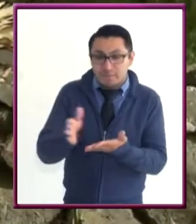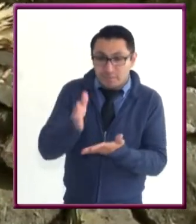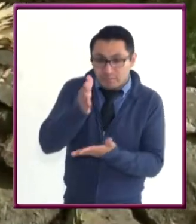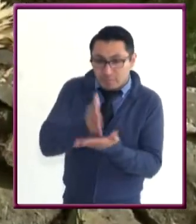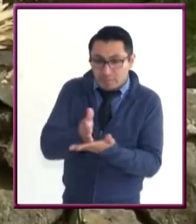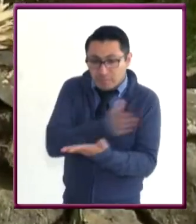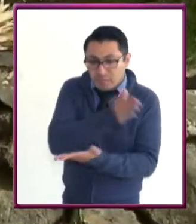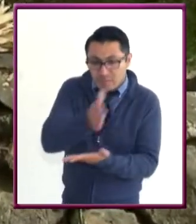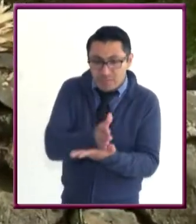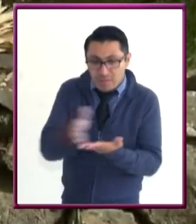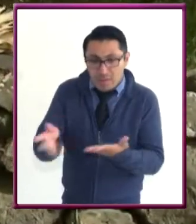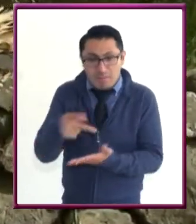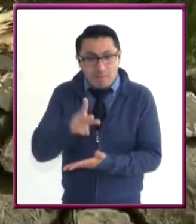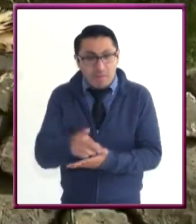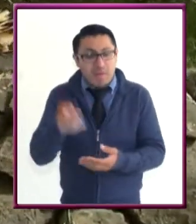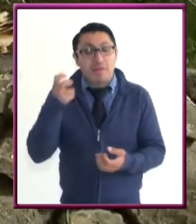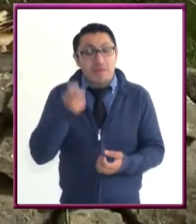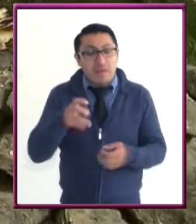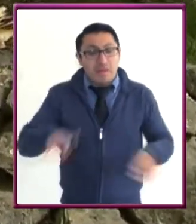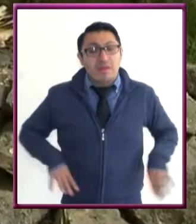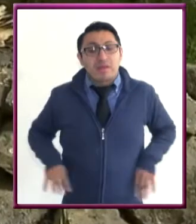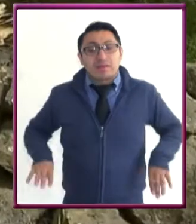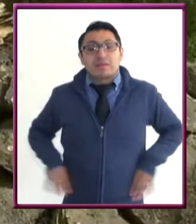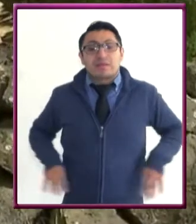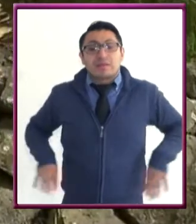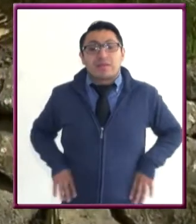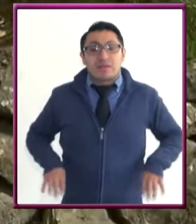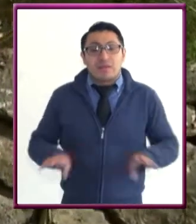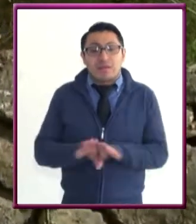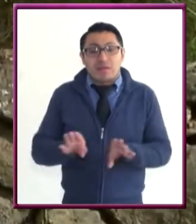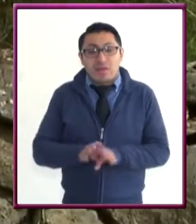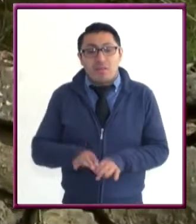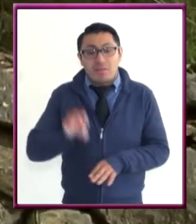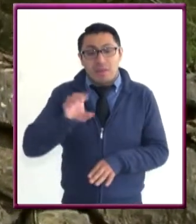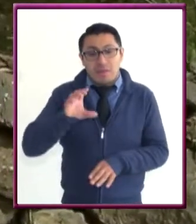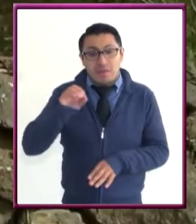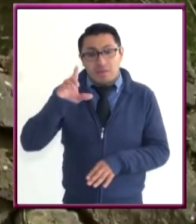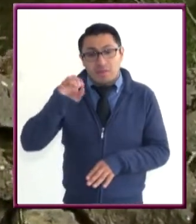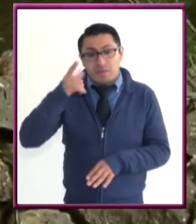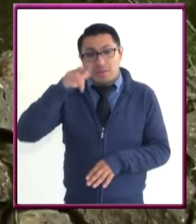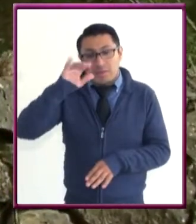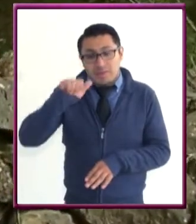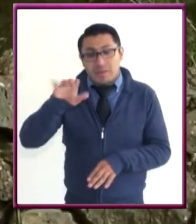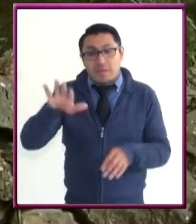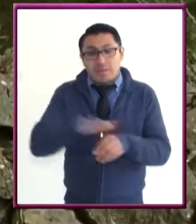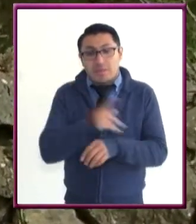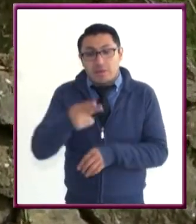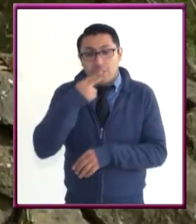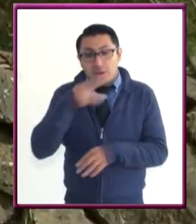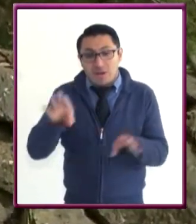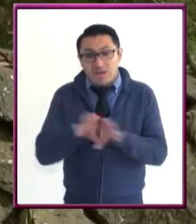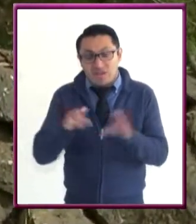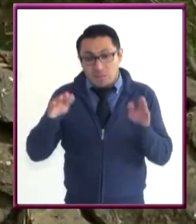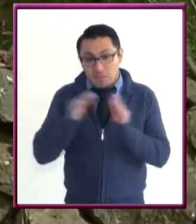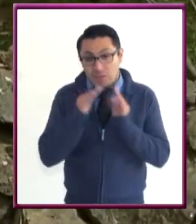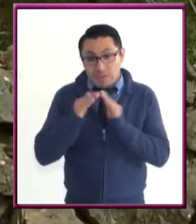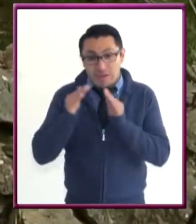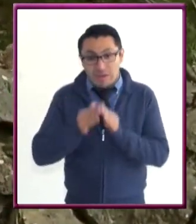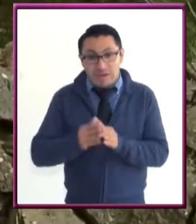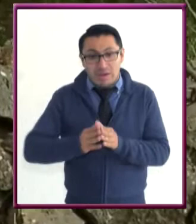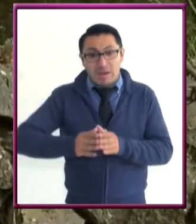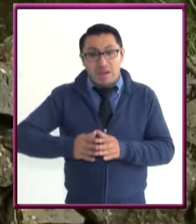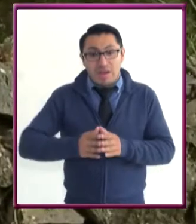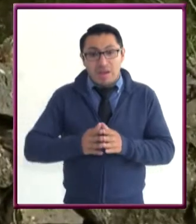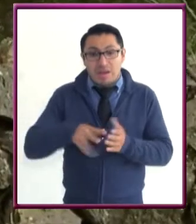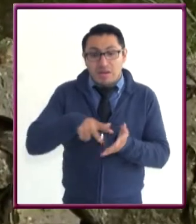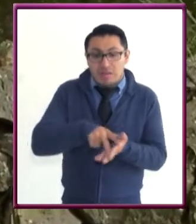divisorio o como límite, pero también tiene estas partes sustentables o ecológicas. ¿Por qué? Porque le sirve como vivienda a los